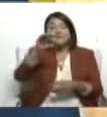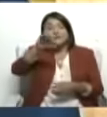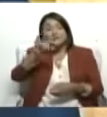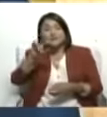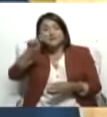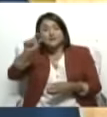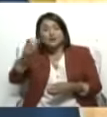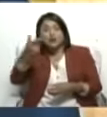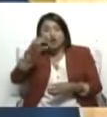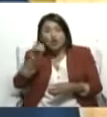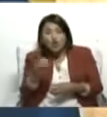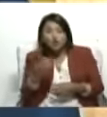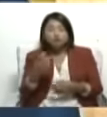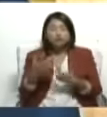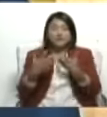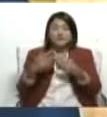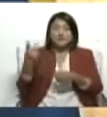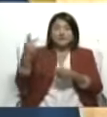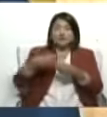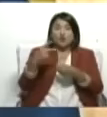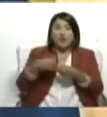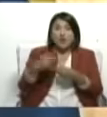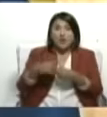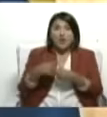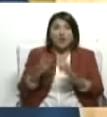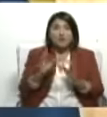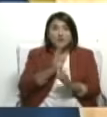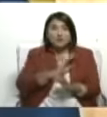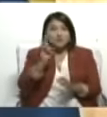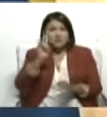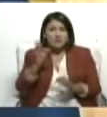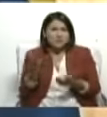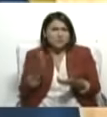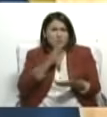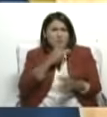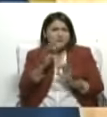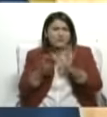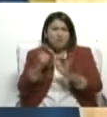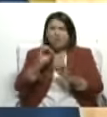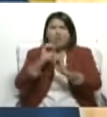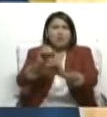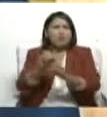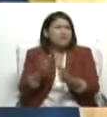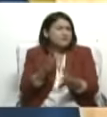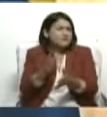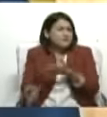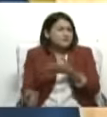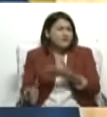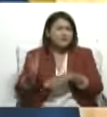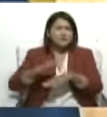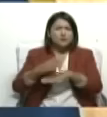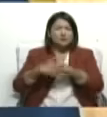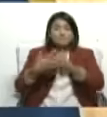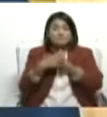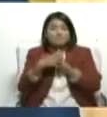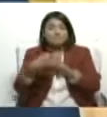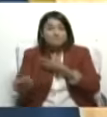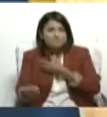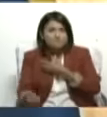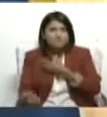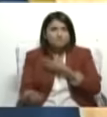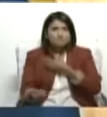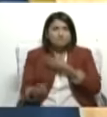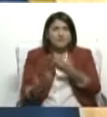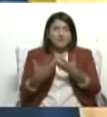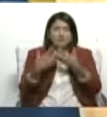una agresión similar a la que hemos visto del avión. Sin ninguna justificación, se nos ha confiscado el activo más importante que tiene Venezuela